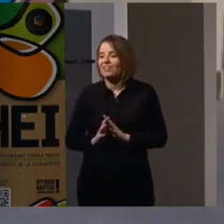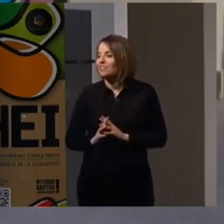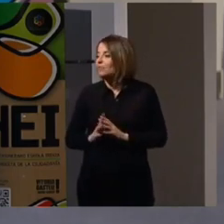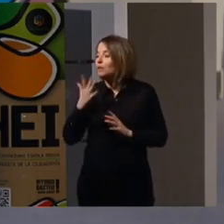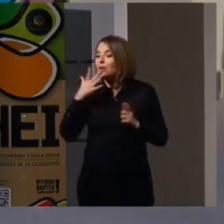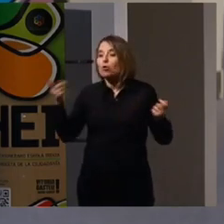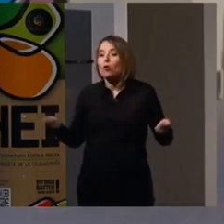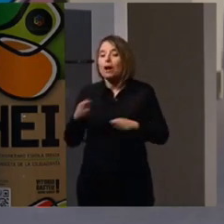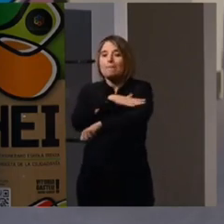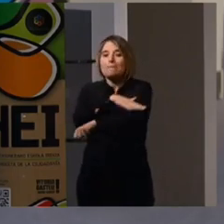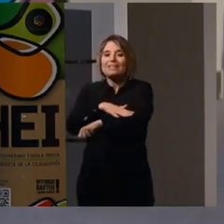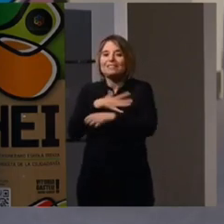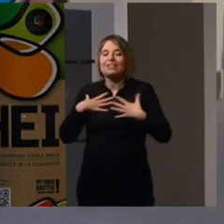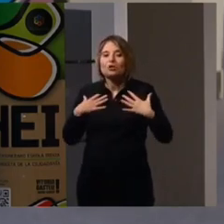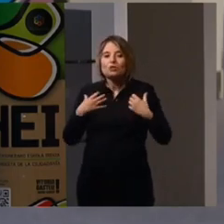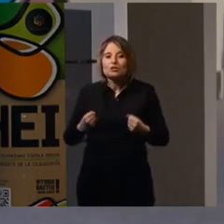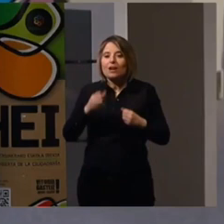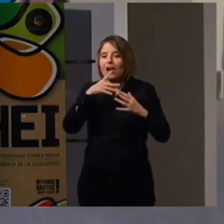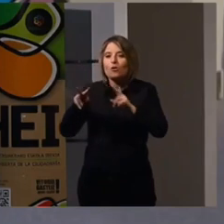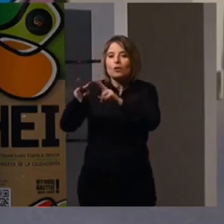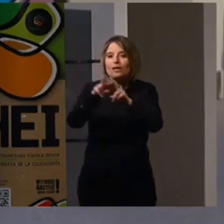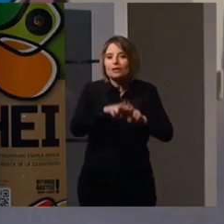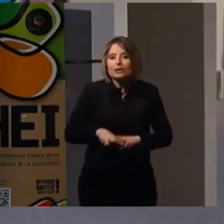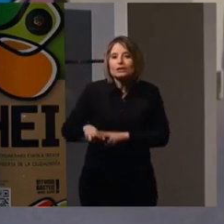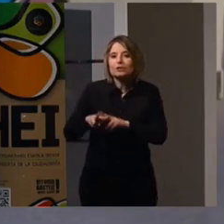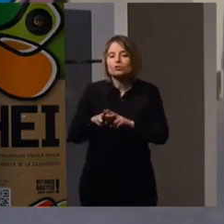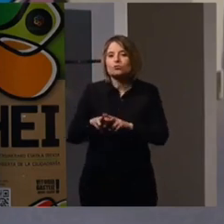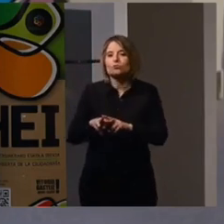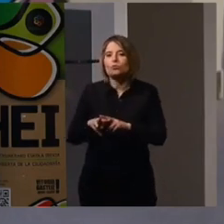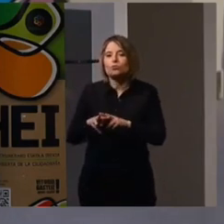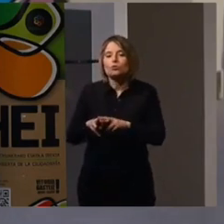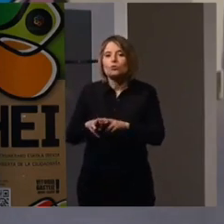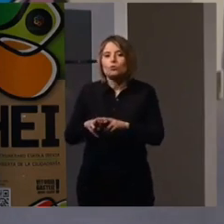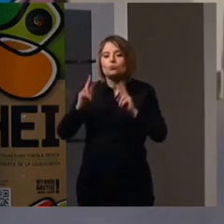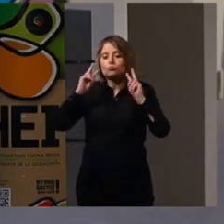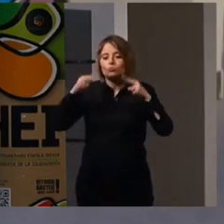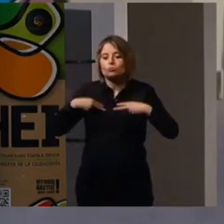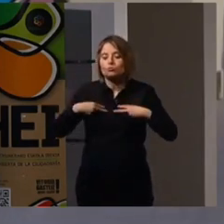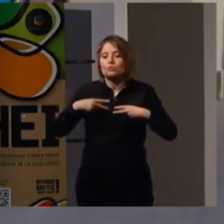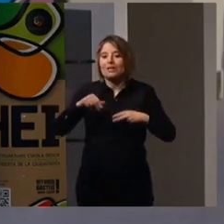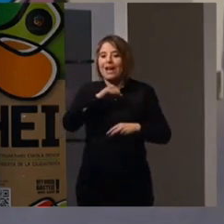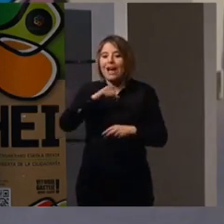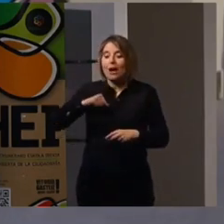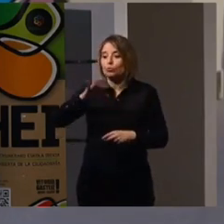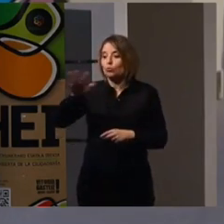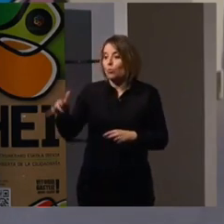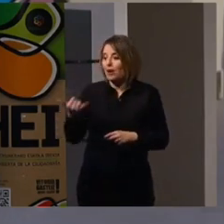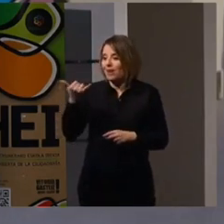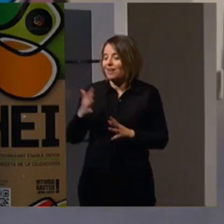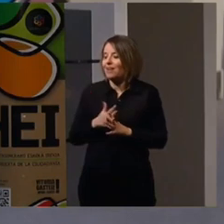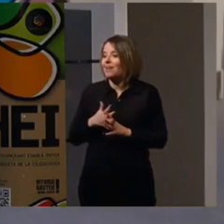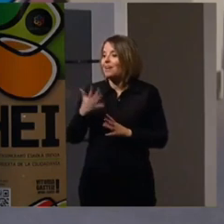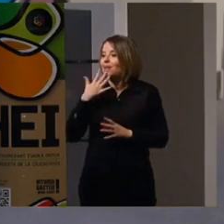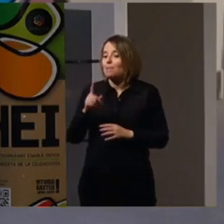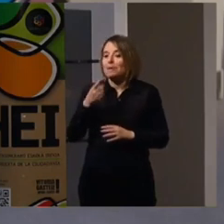cuando anunció el Ministerio de Sanidad que está en estudio la implantación de la autodeclaración responsable para lo de la autobaja, que se ha venido a llamar, ¿no? Lo de